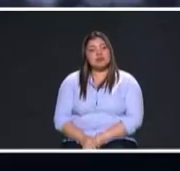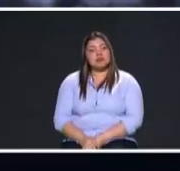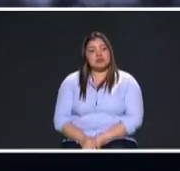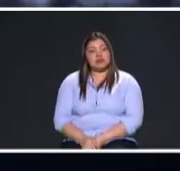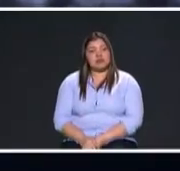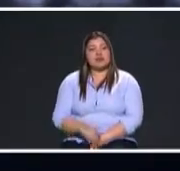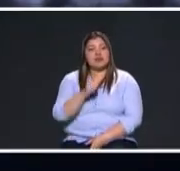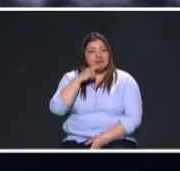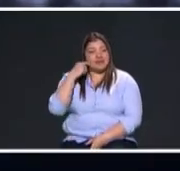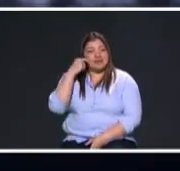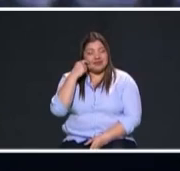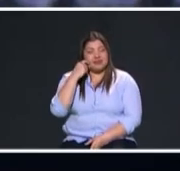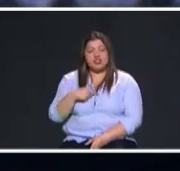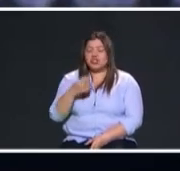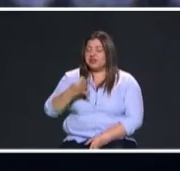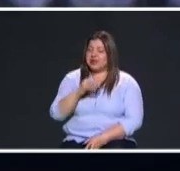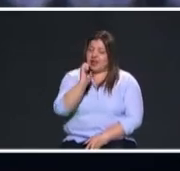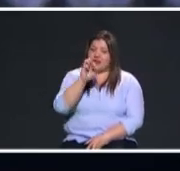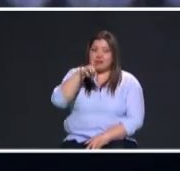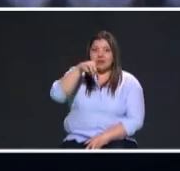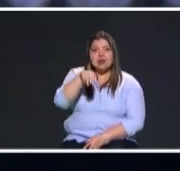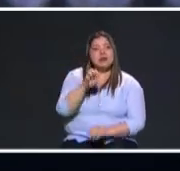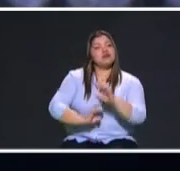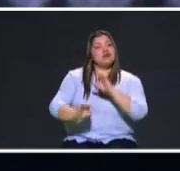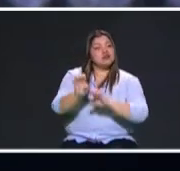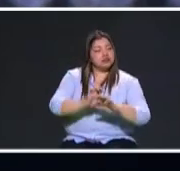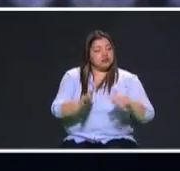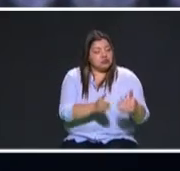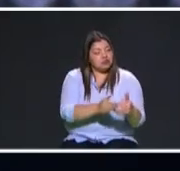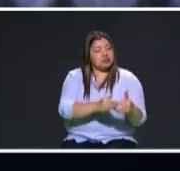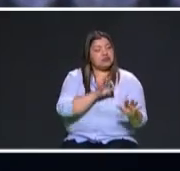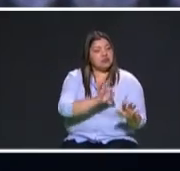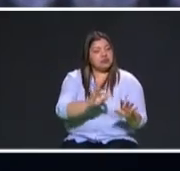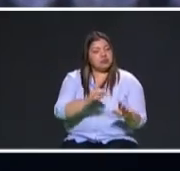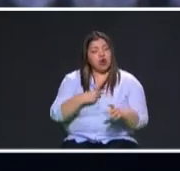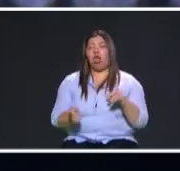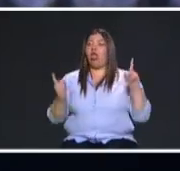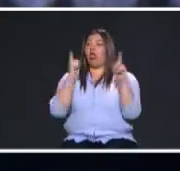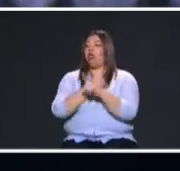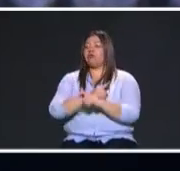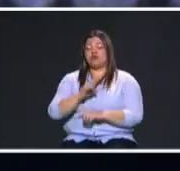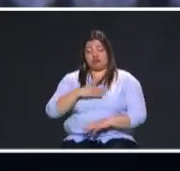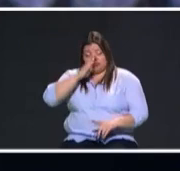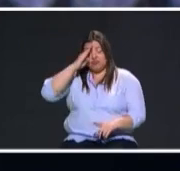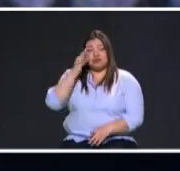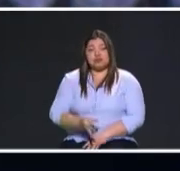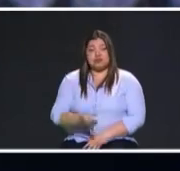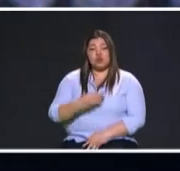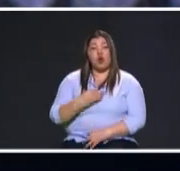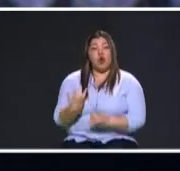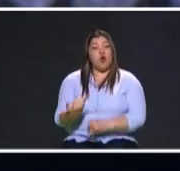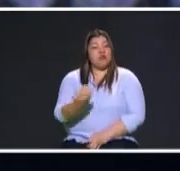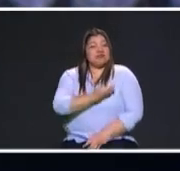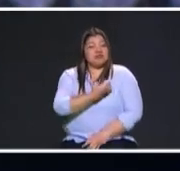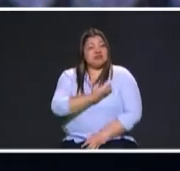hecho siempre la defensa de pm nuestro patrimonio no hay cambio de posición he sido coherente y ahora en campaña electoral no cambio mi posición